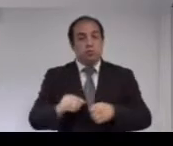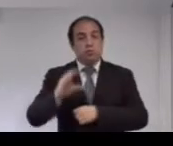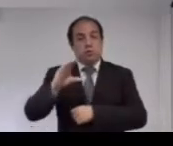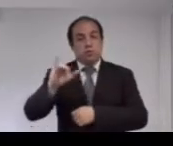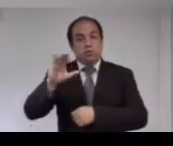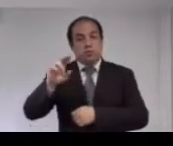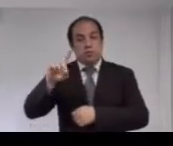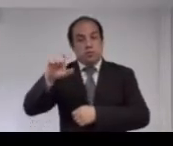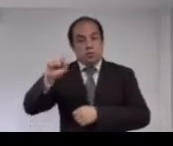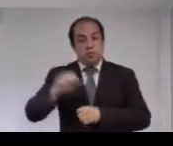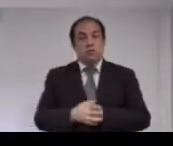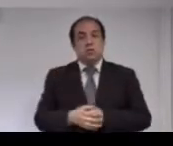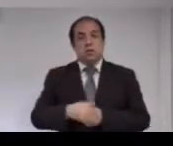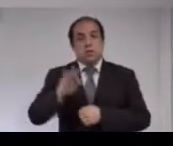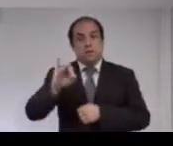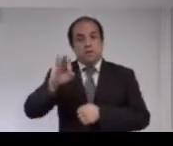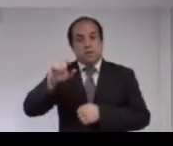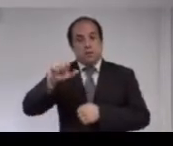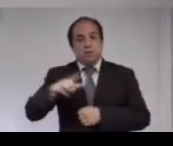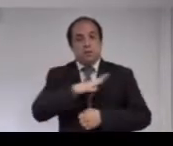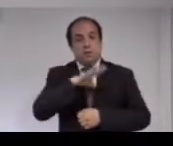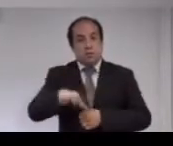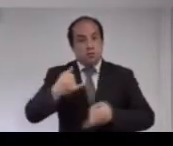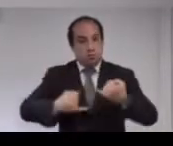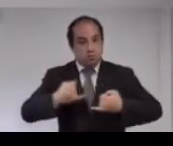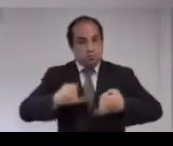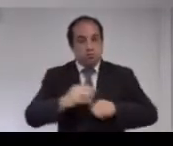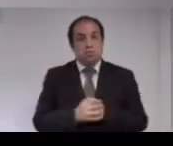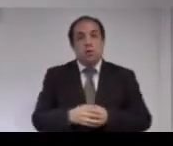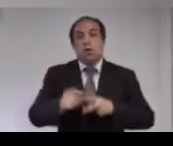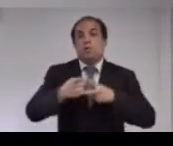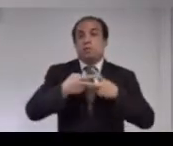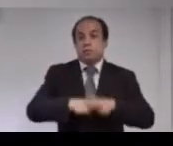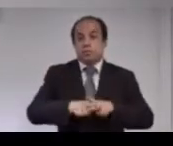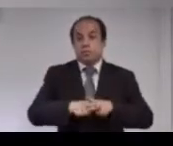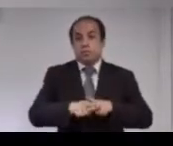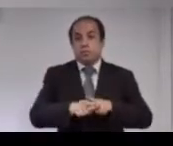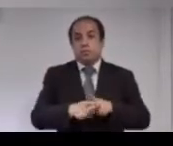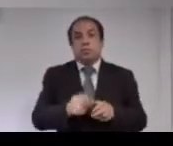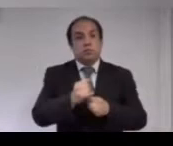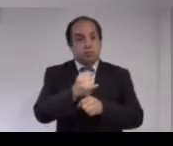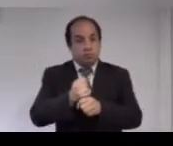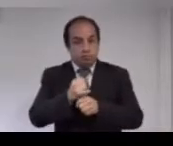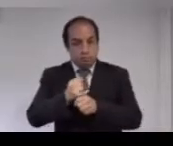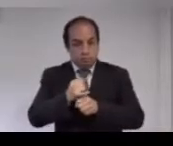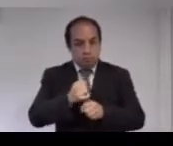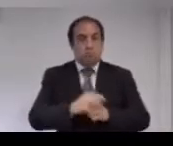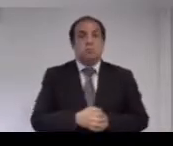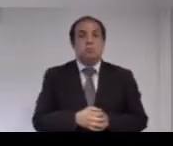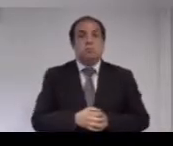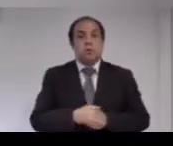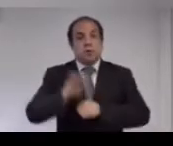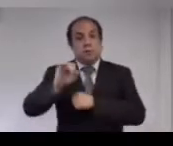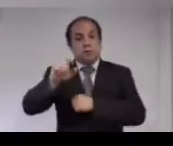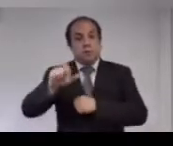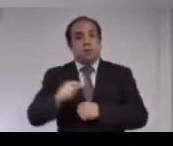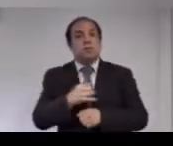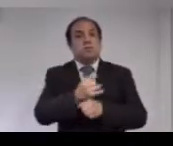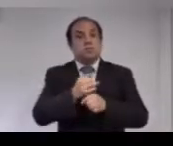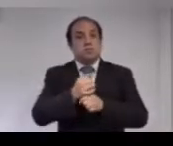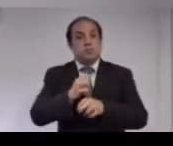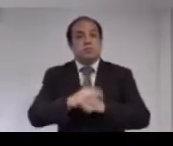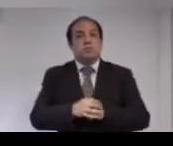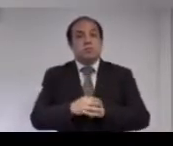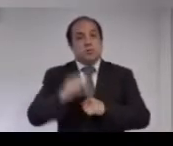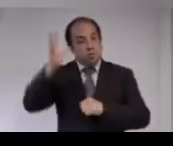civiles, la Fiscalía General de Justicia ha iniciado una indagatoria. La Fiscalía de Investigación